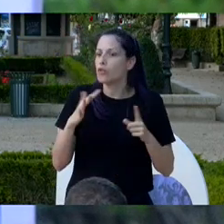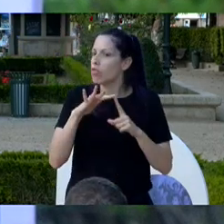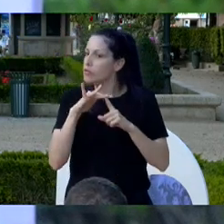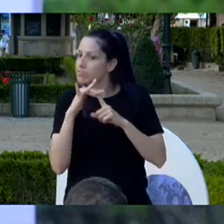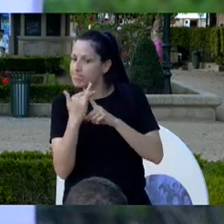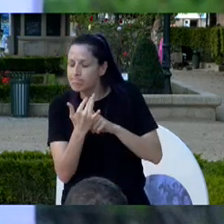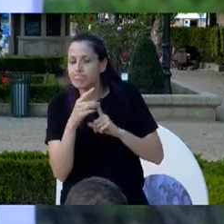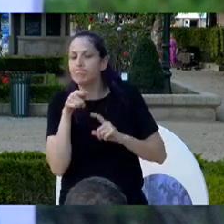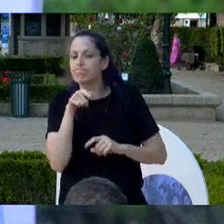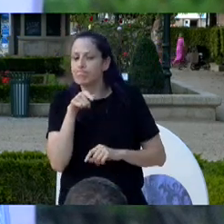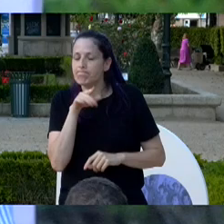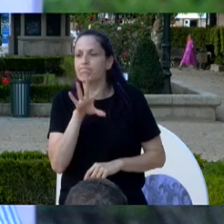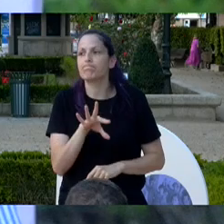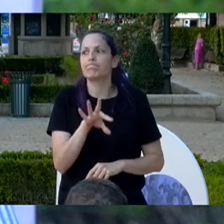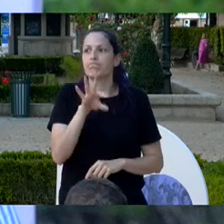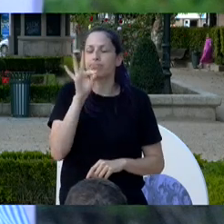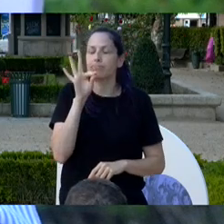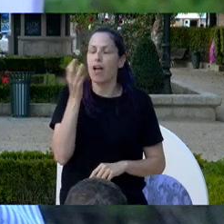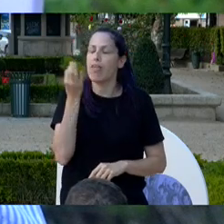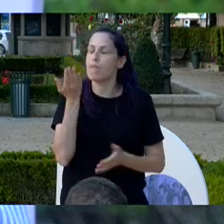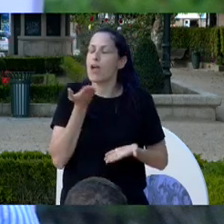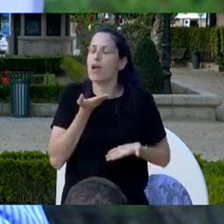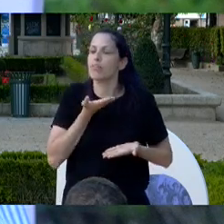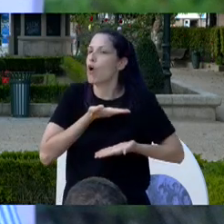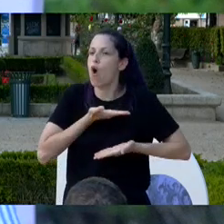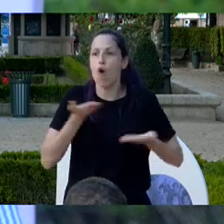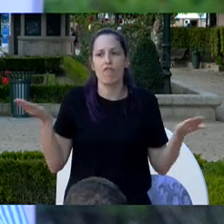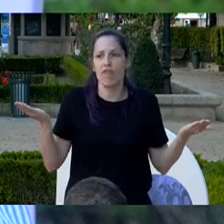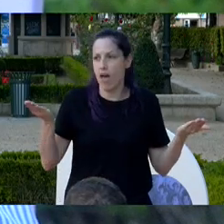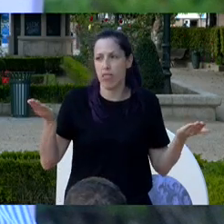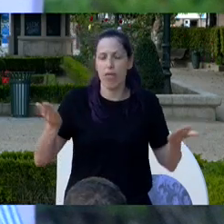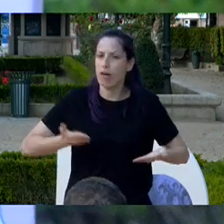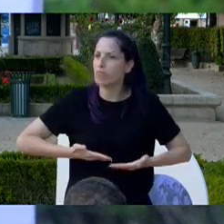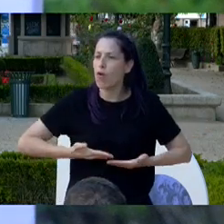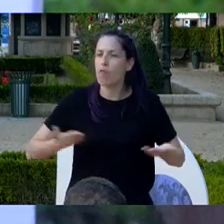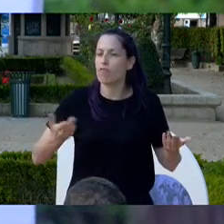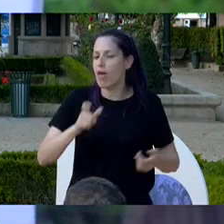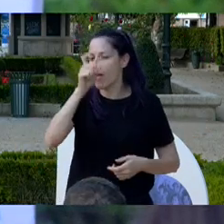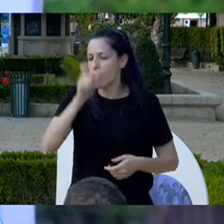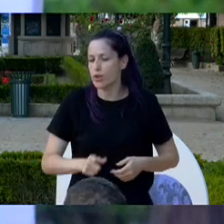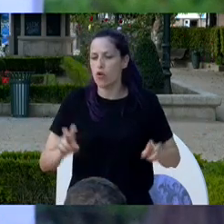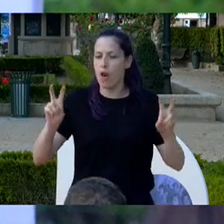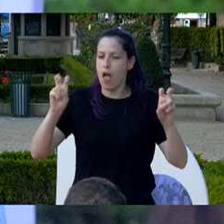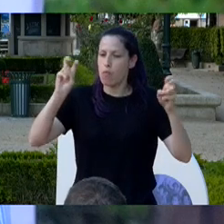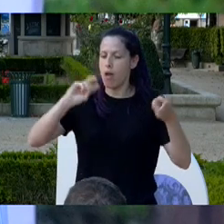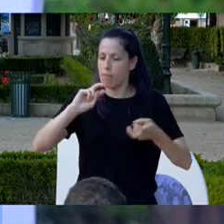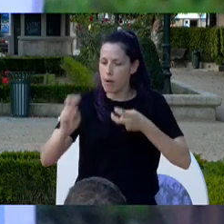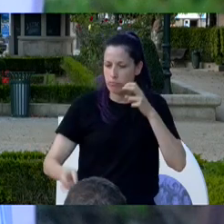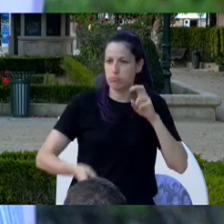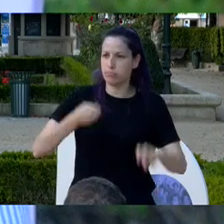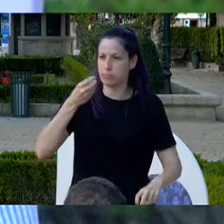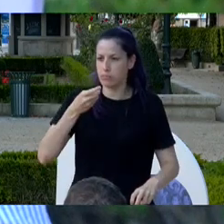que hai que confiar en personas innovadoras, en personas reformistas, as